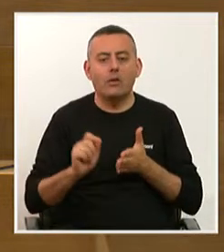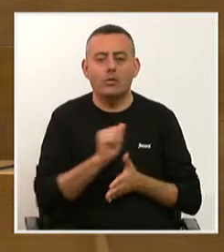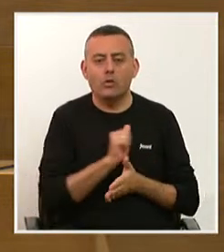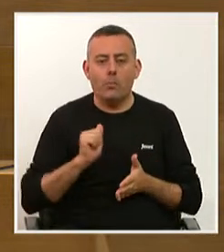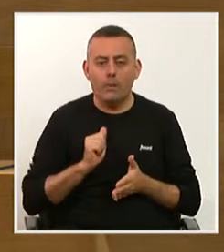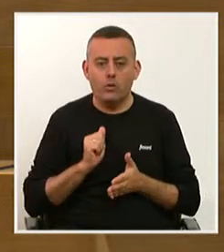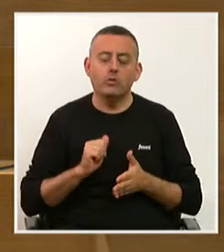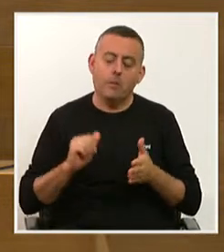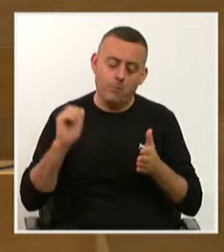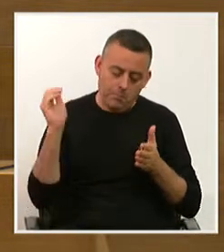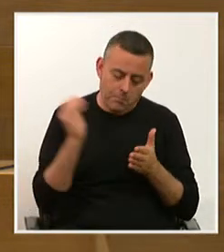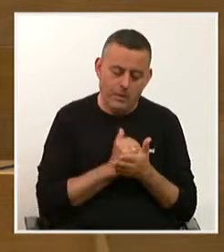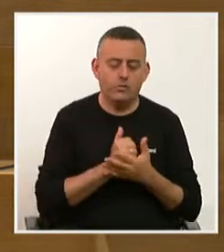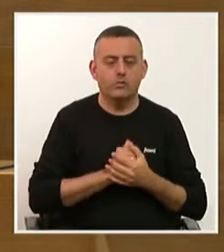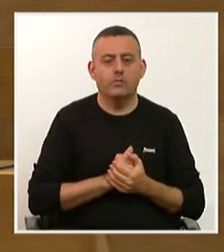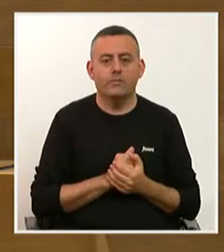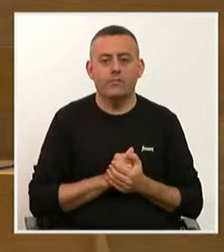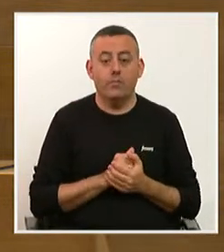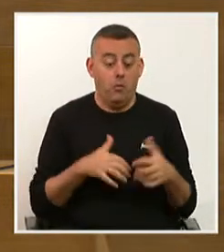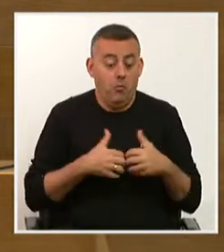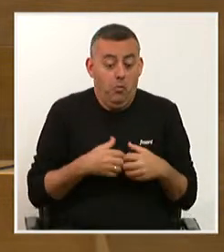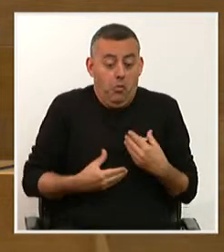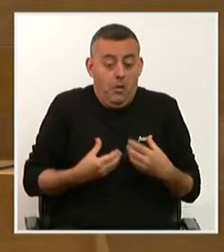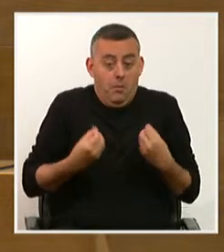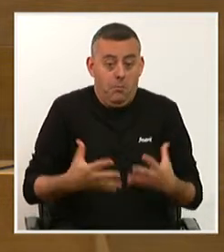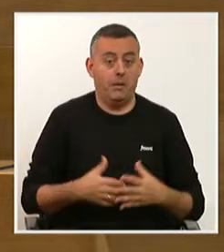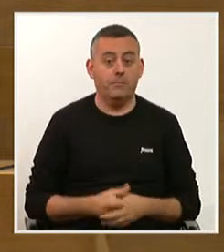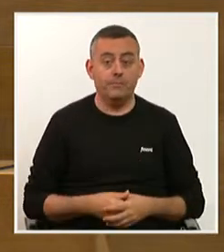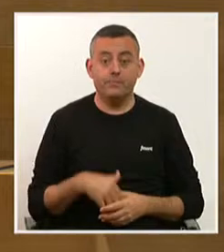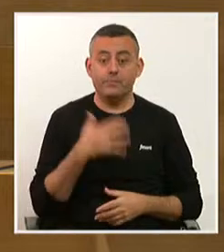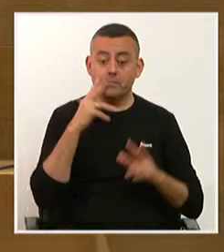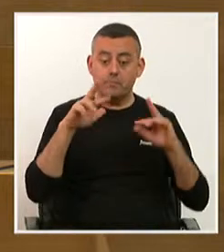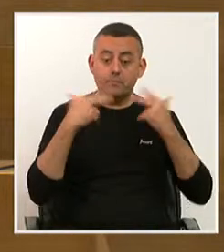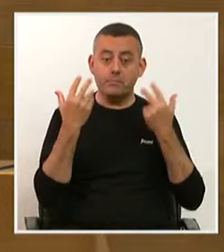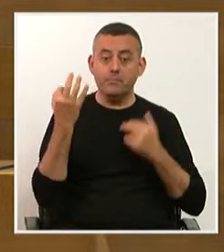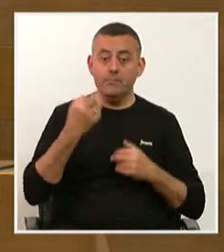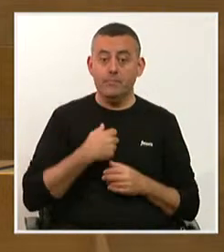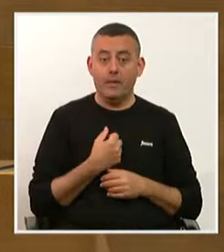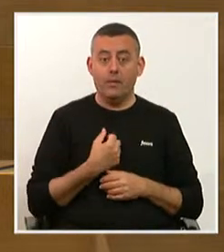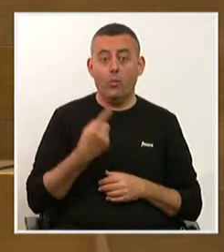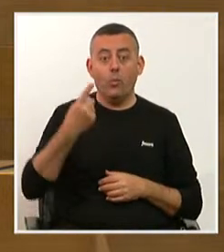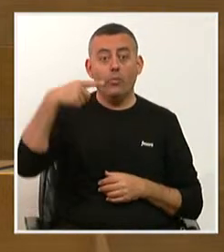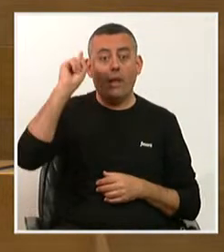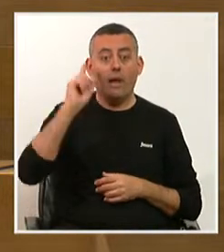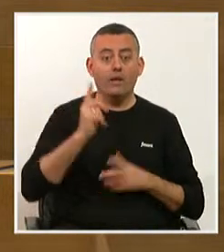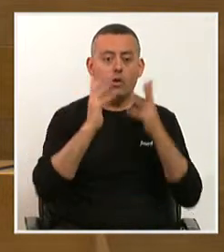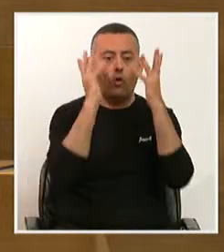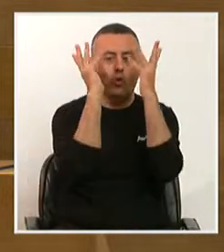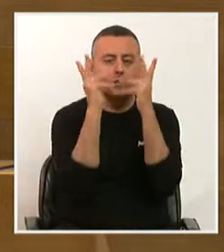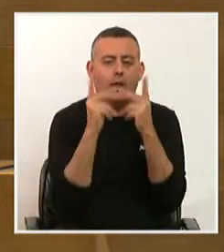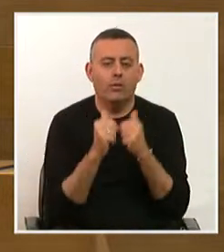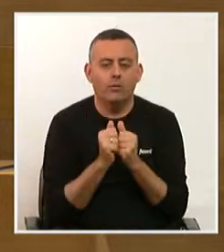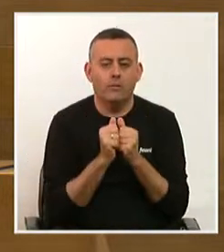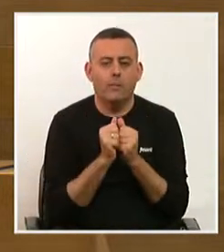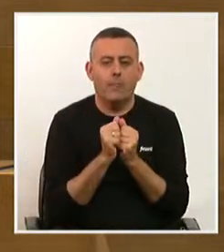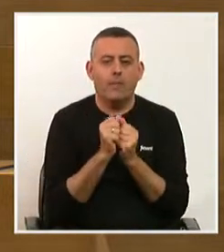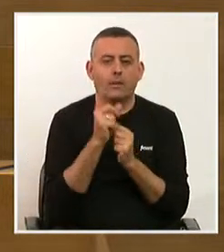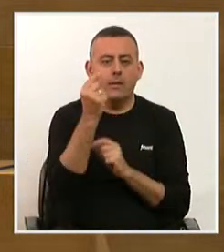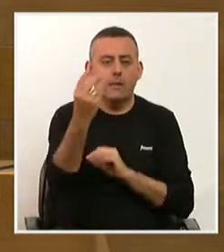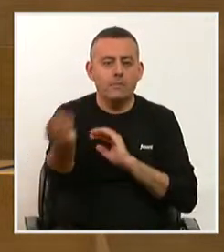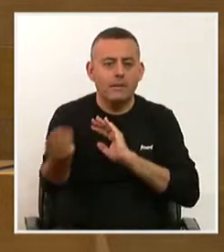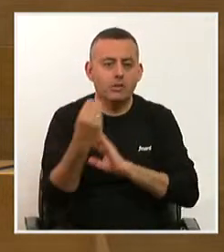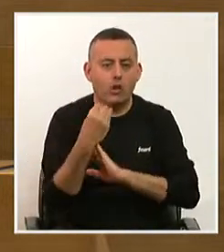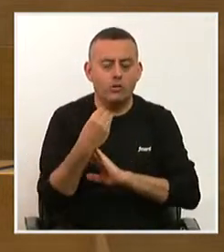mejores y yo me he permitido un día tuve tiempo para contarlo toda la inversión que ha llegado con los 8